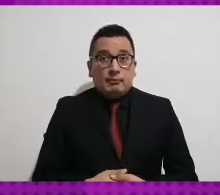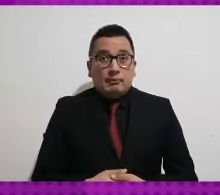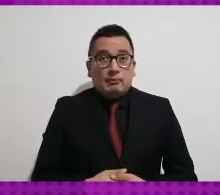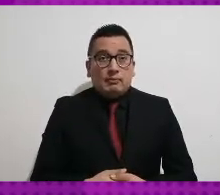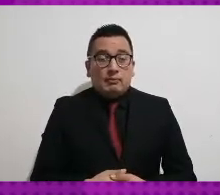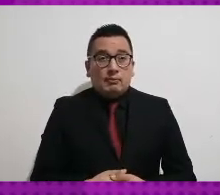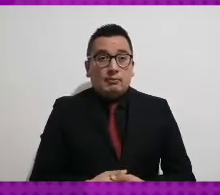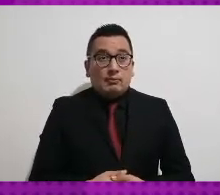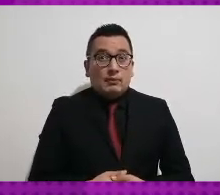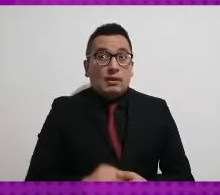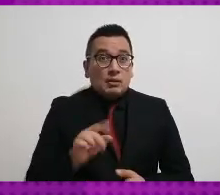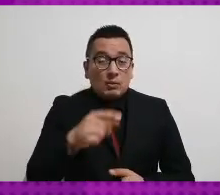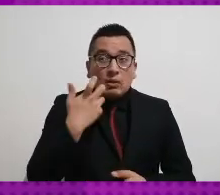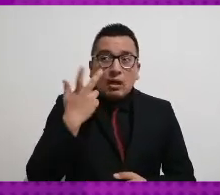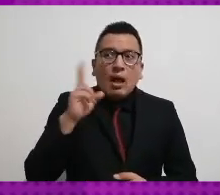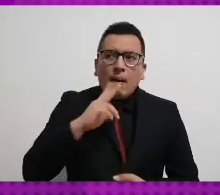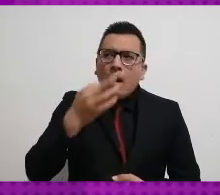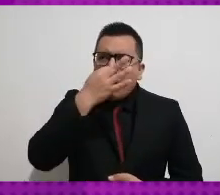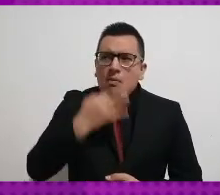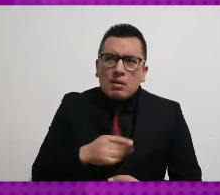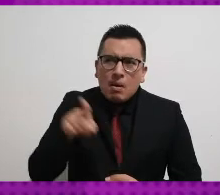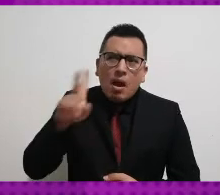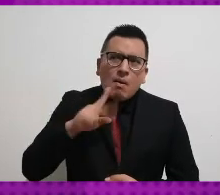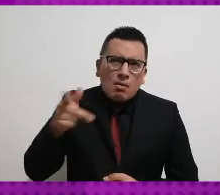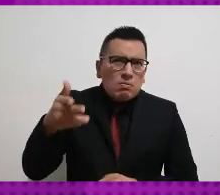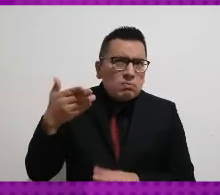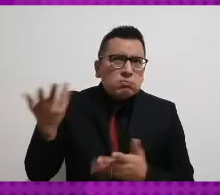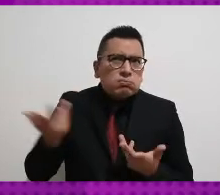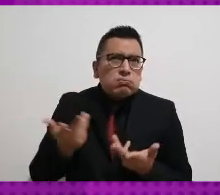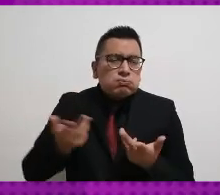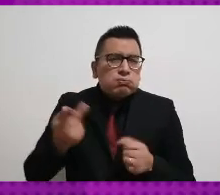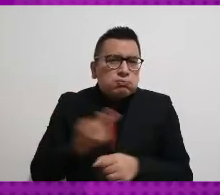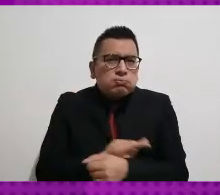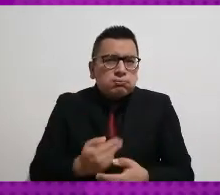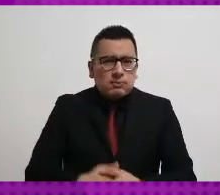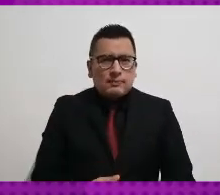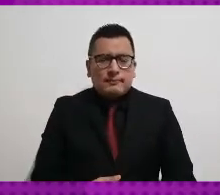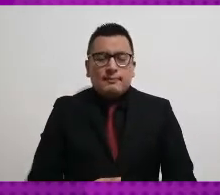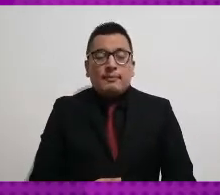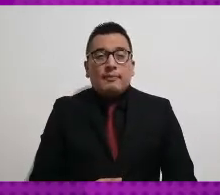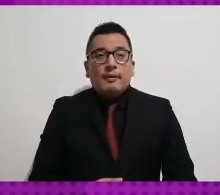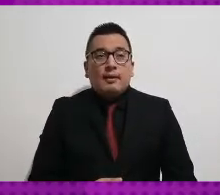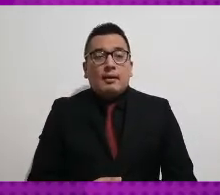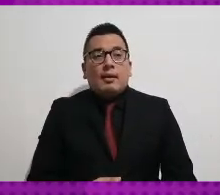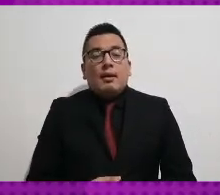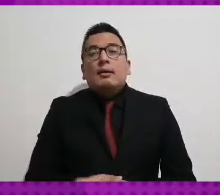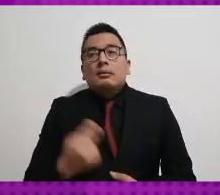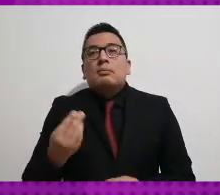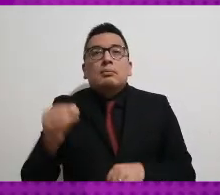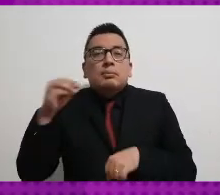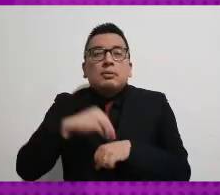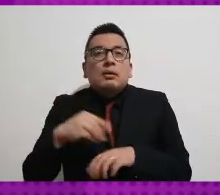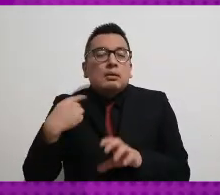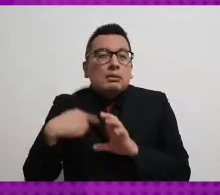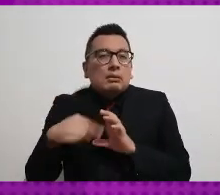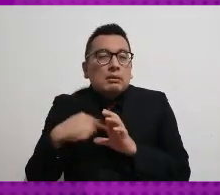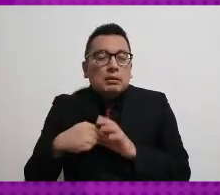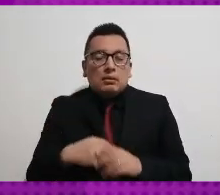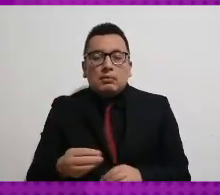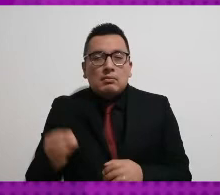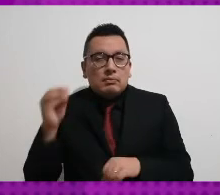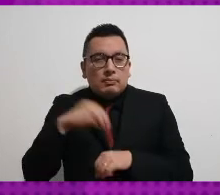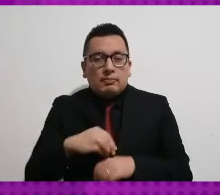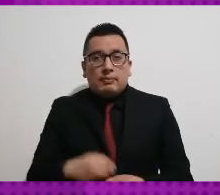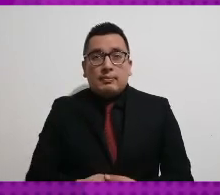se le notifiquen los procedimientos y todo el trámite que se le dará a esta queja o denuncia, se solicita agregue un correo